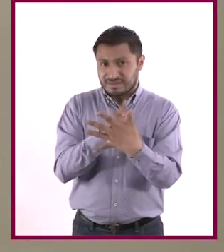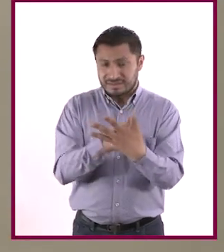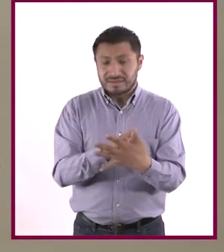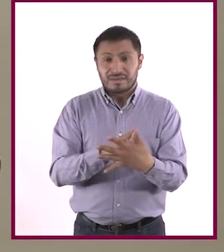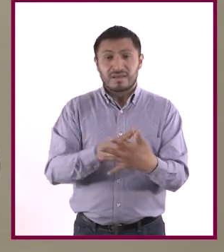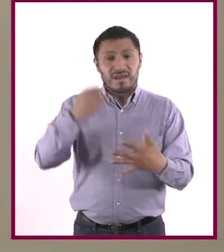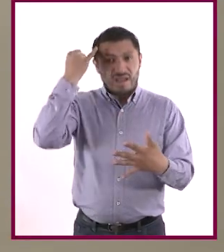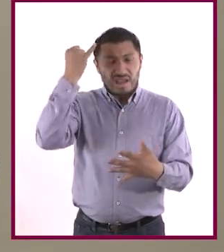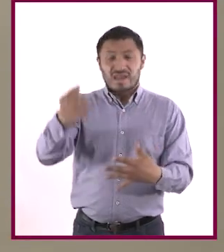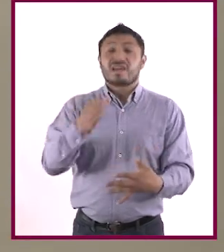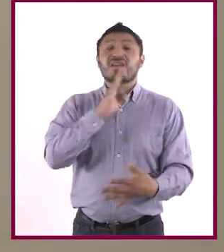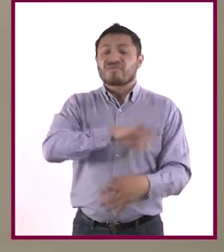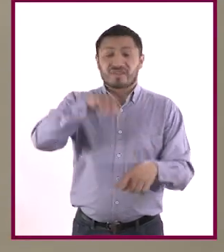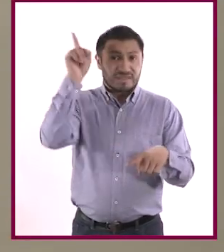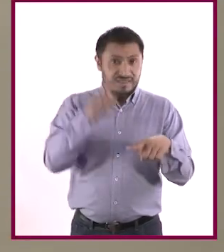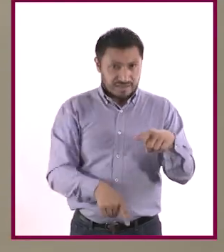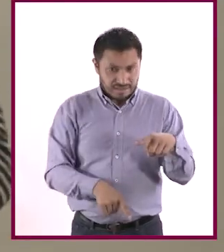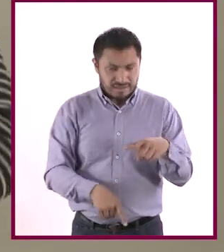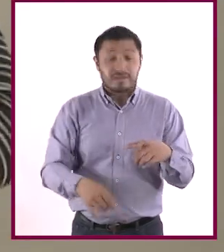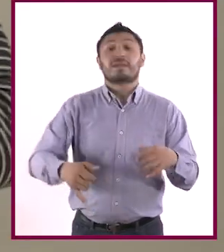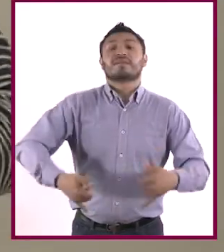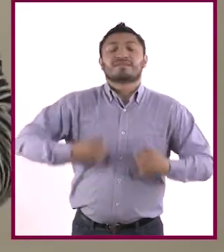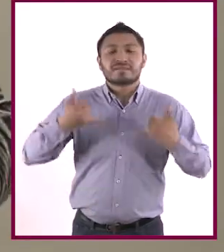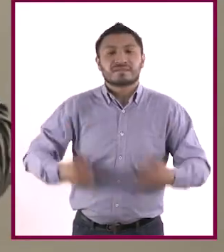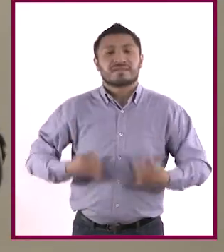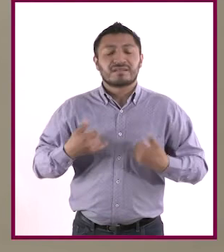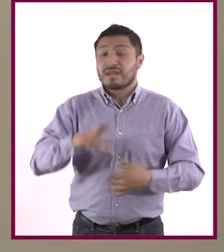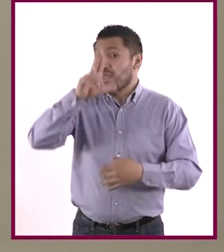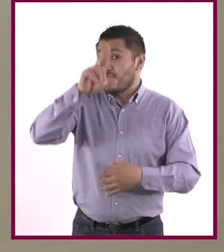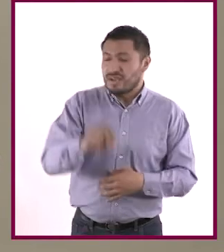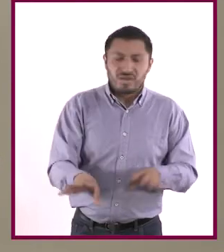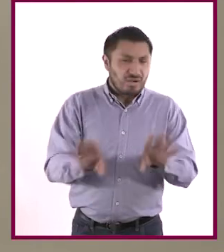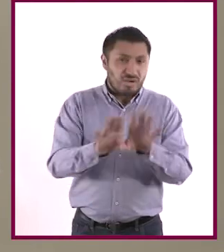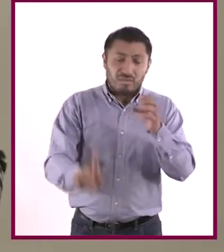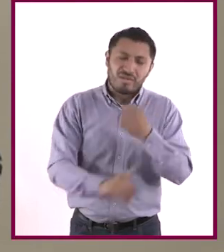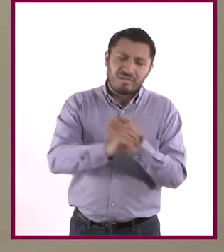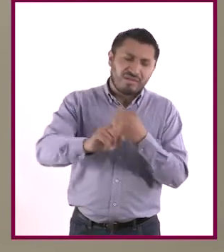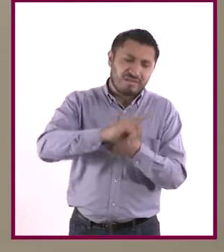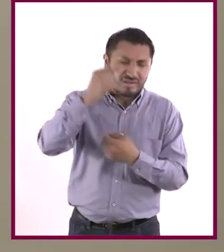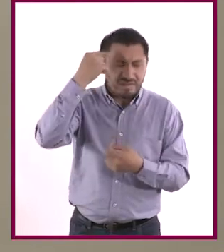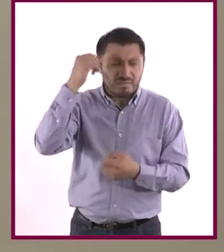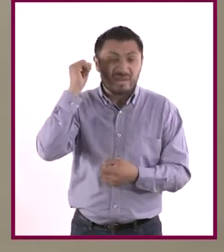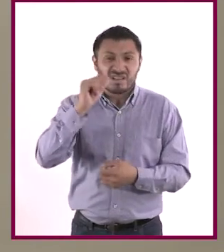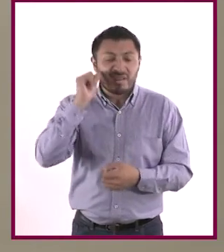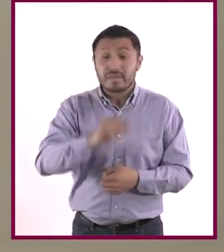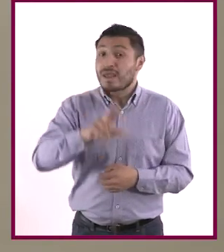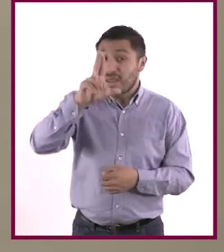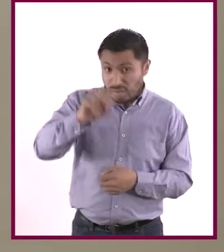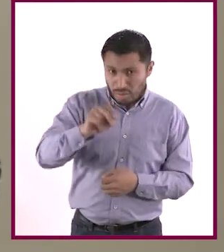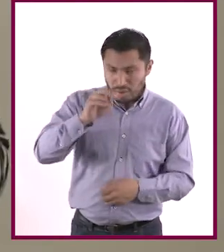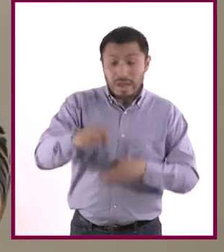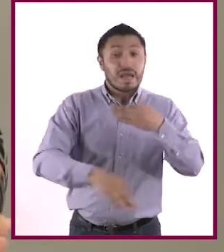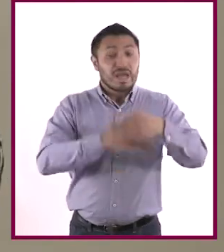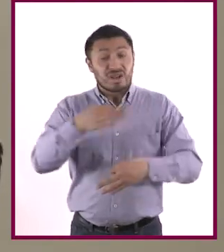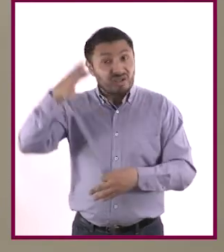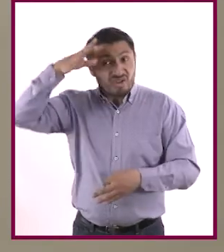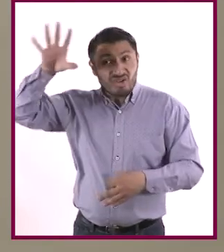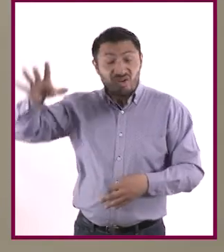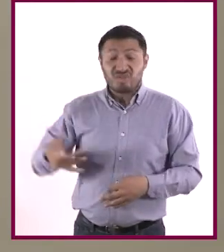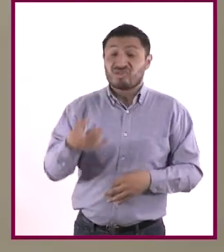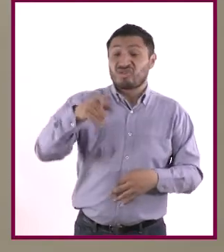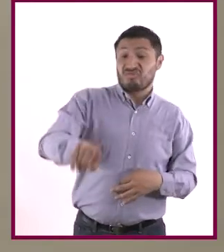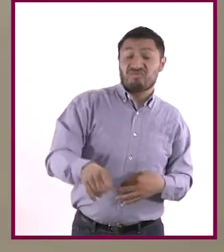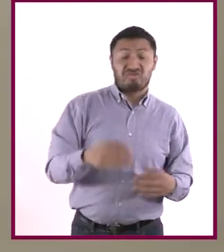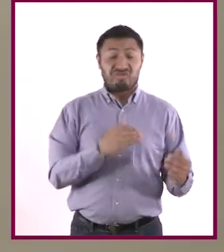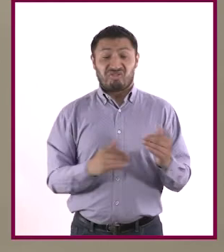Rompamos estereotipos. Las y los adolescentes no están en crisis permanente y no todas y todos los adultos son mandones